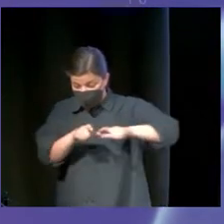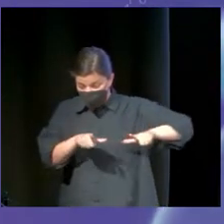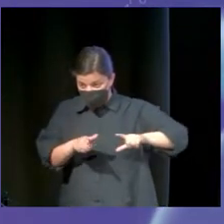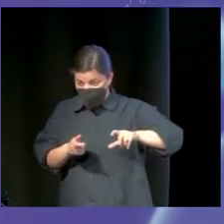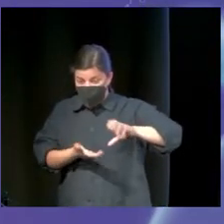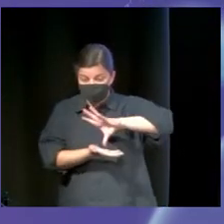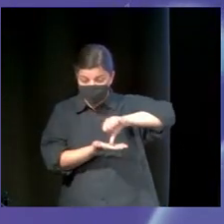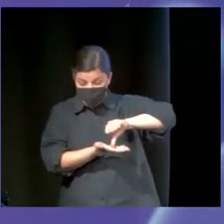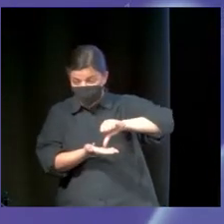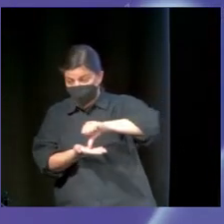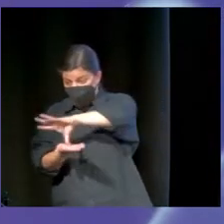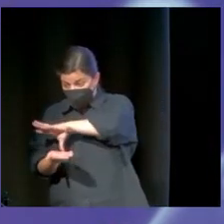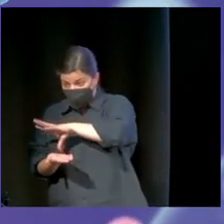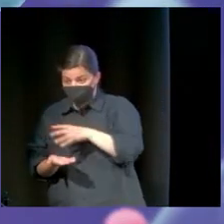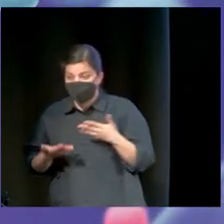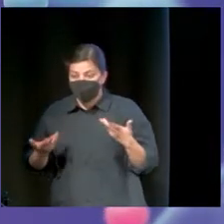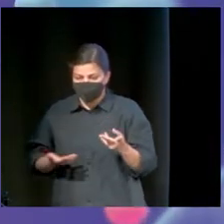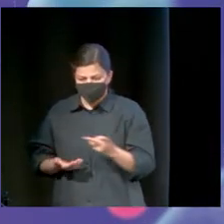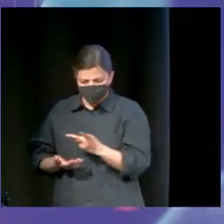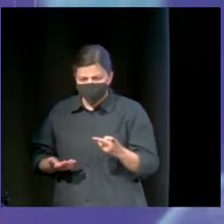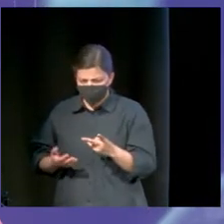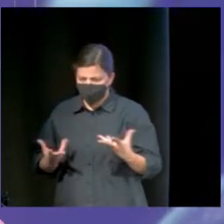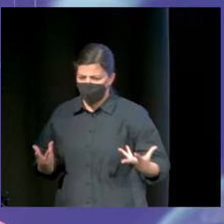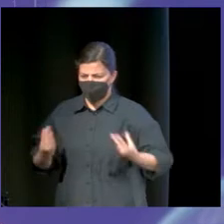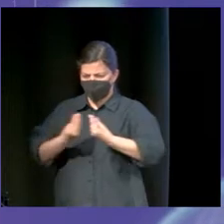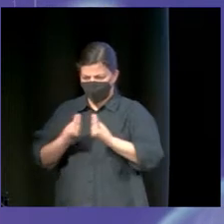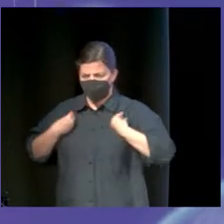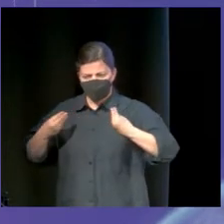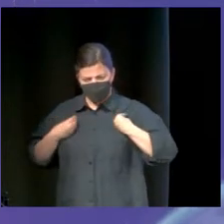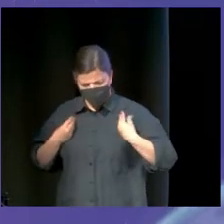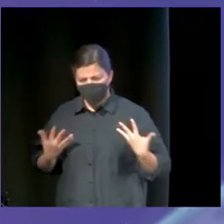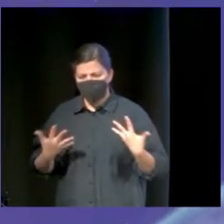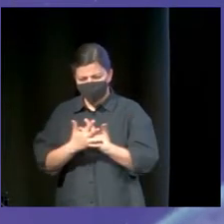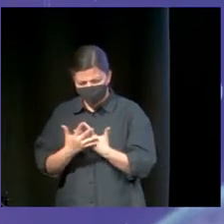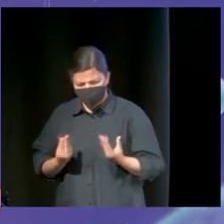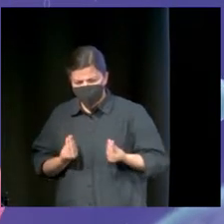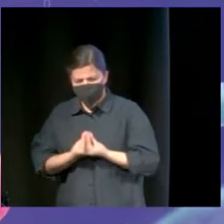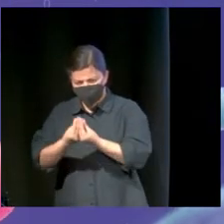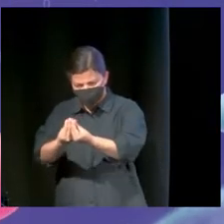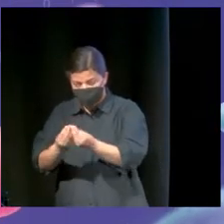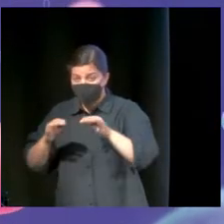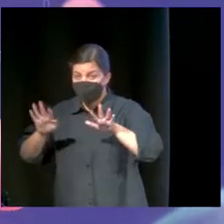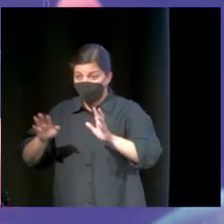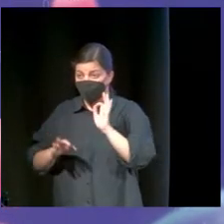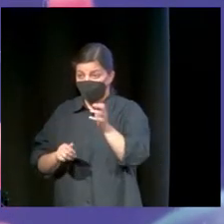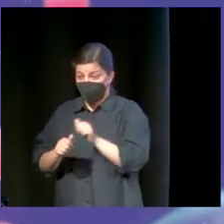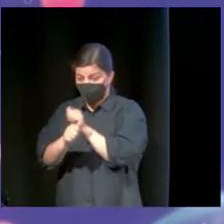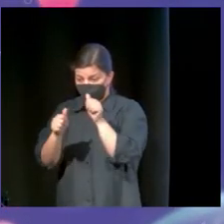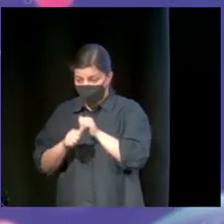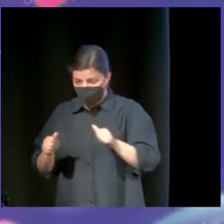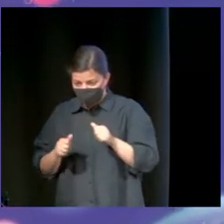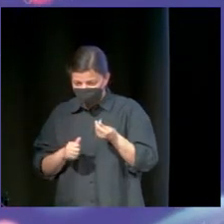centralizadas y las descentralizadas van a seguir conviviendo juntas pero sí es verdad que el modelo de incentivos